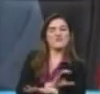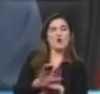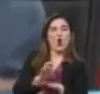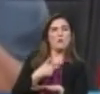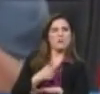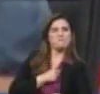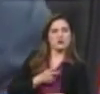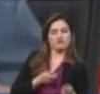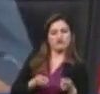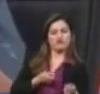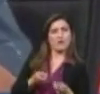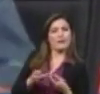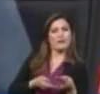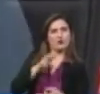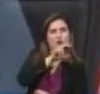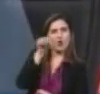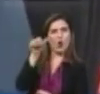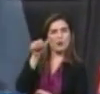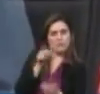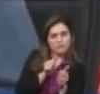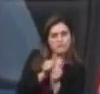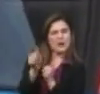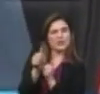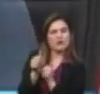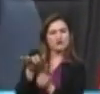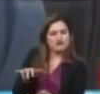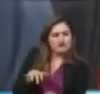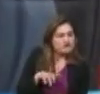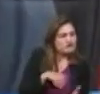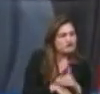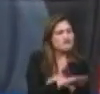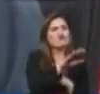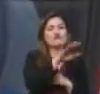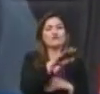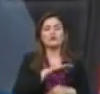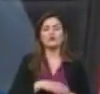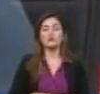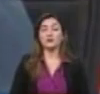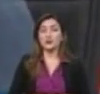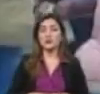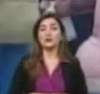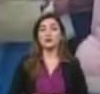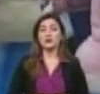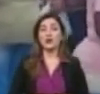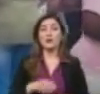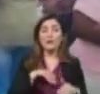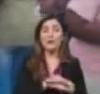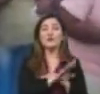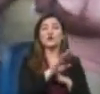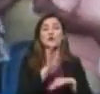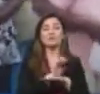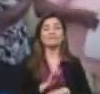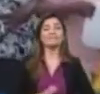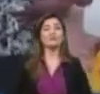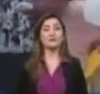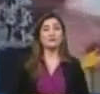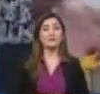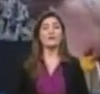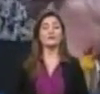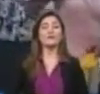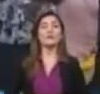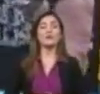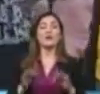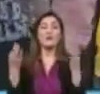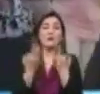de controlar, digamos así, un corredor logístico para poder sacar la droga a través de nuestro país. Al tiempo que en medio del dolor de